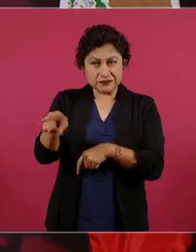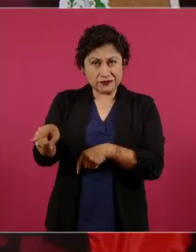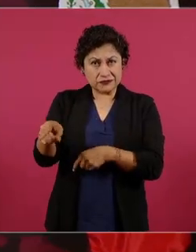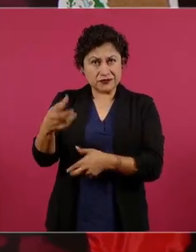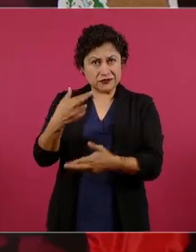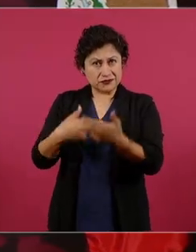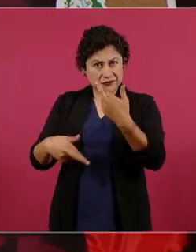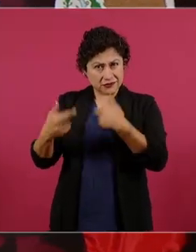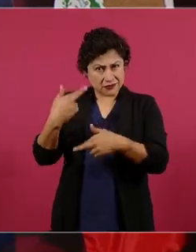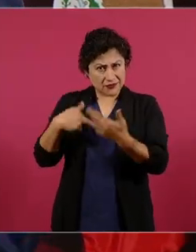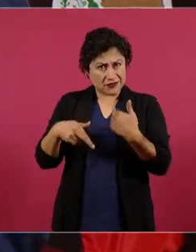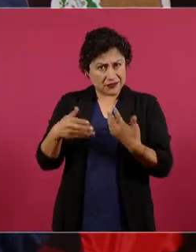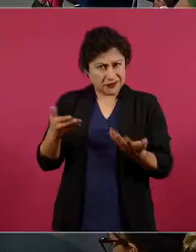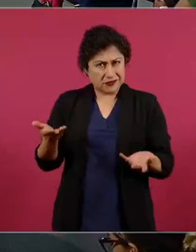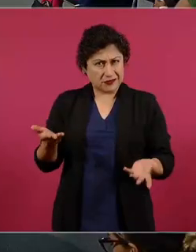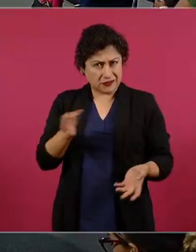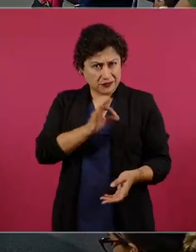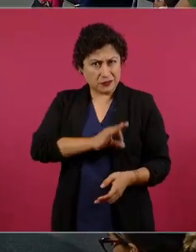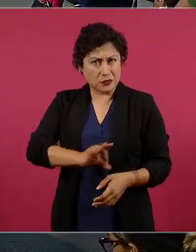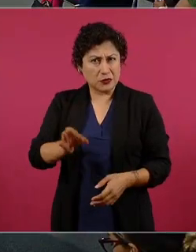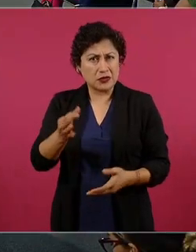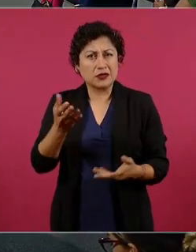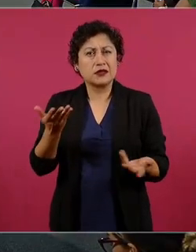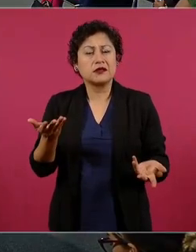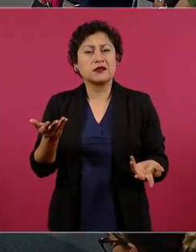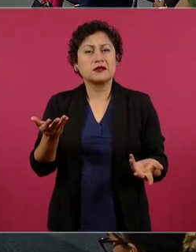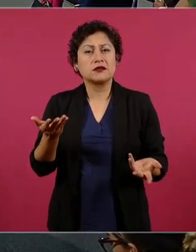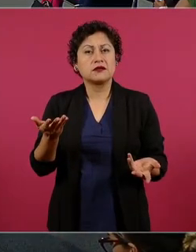hace falta esto, porque ellos